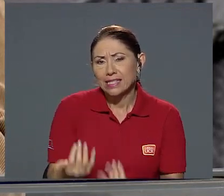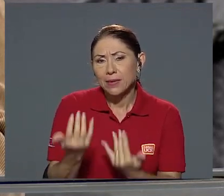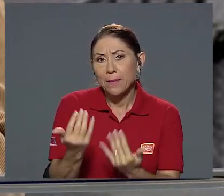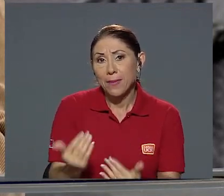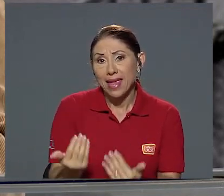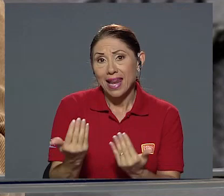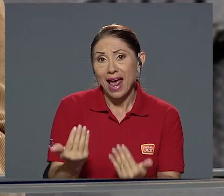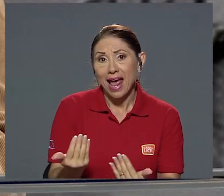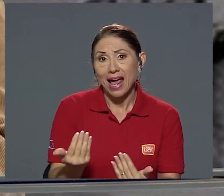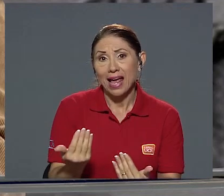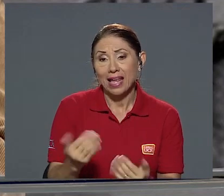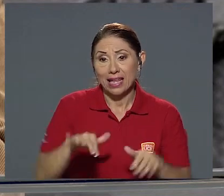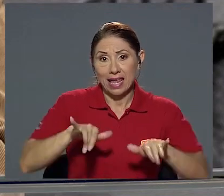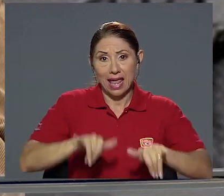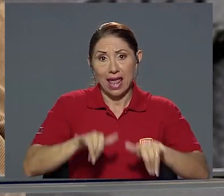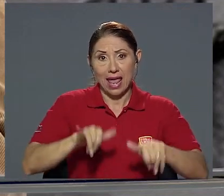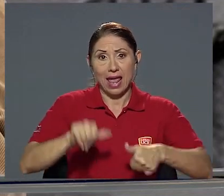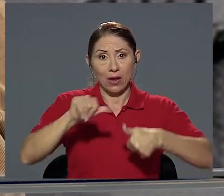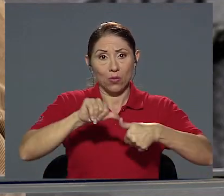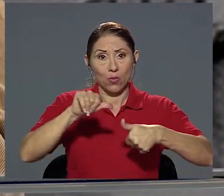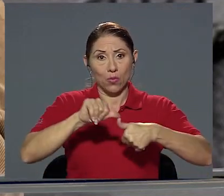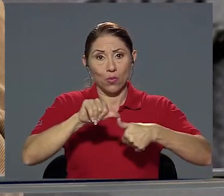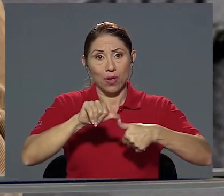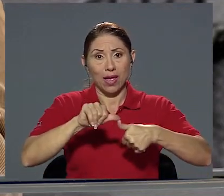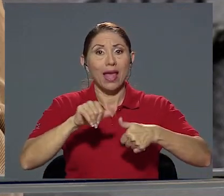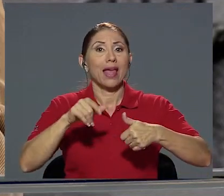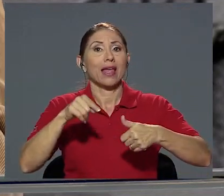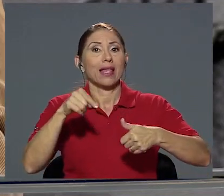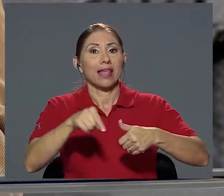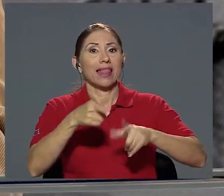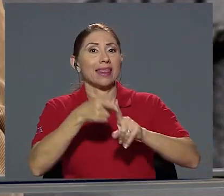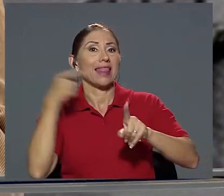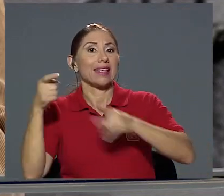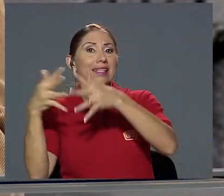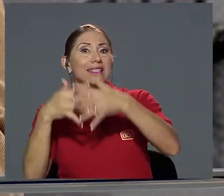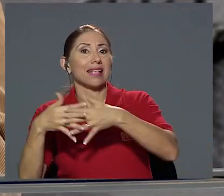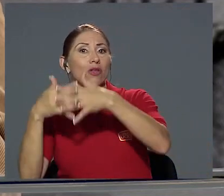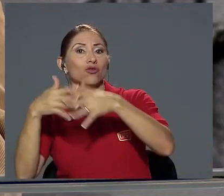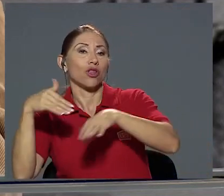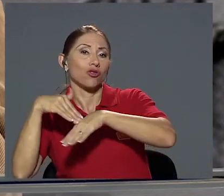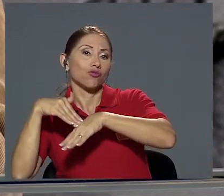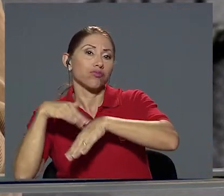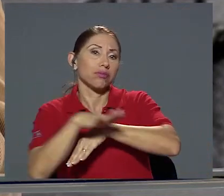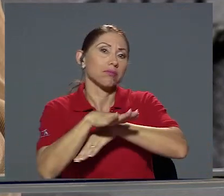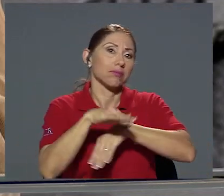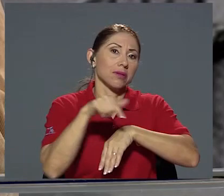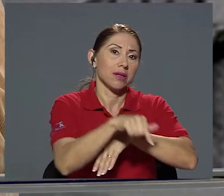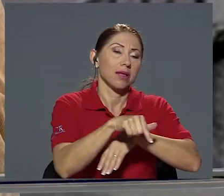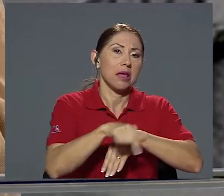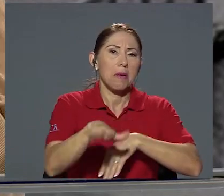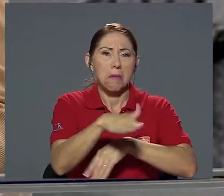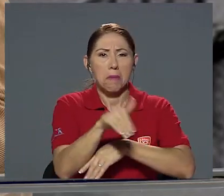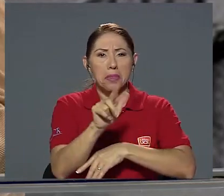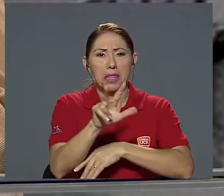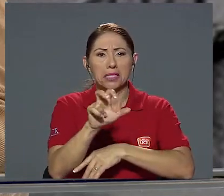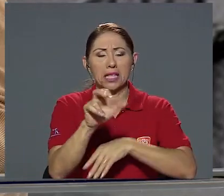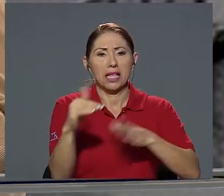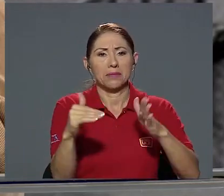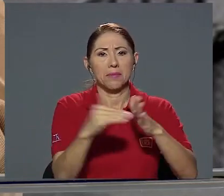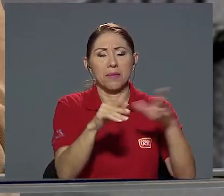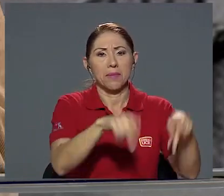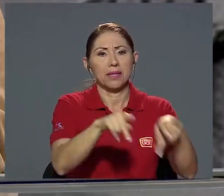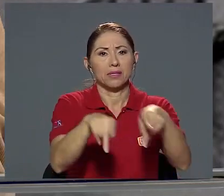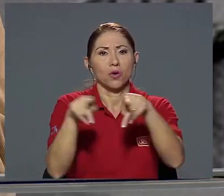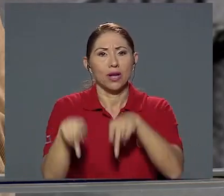región arriben deportados de Estados Unidos básicamente unas 300,000 personas, ¿no?, lo cual va a empujar